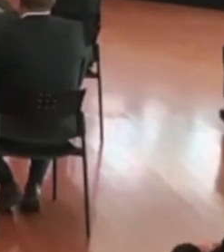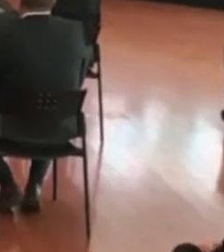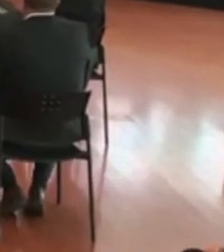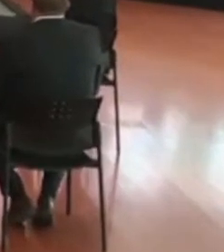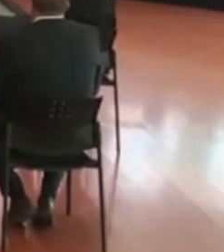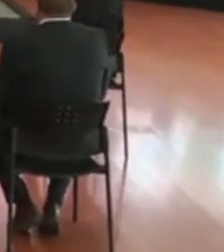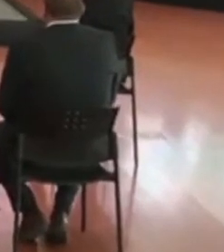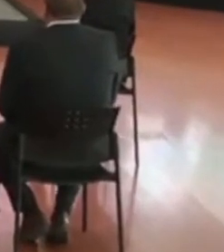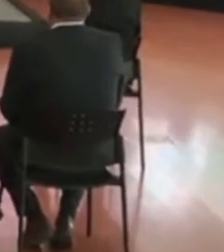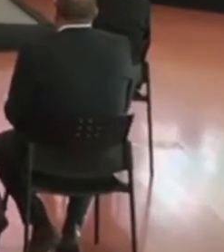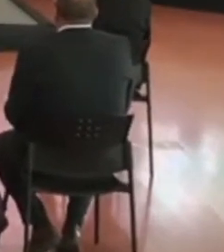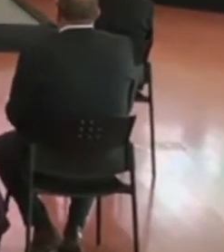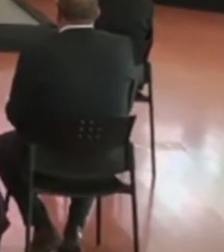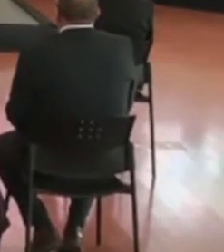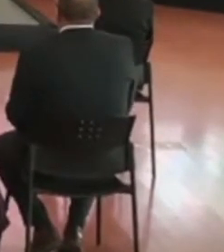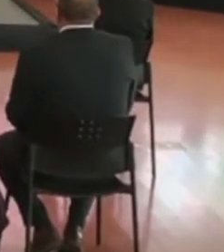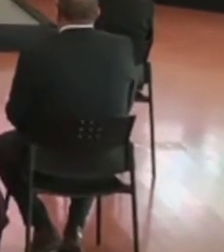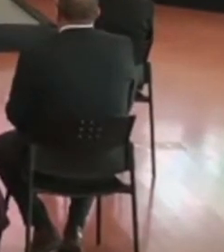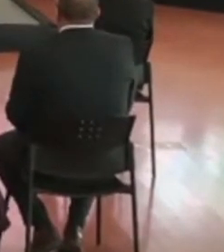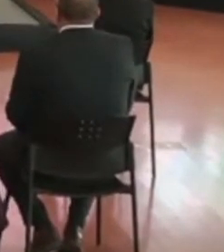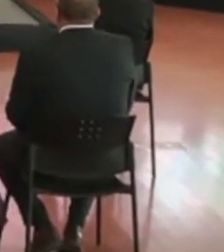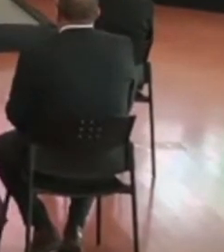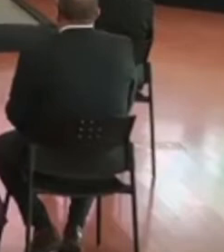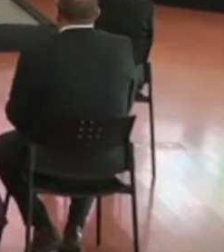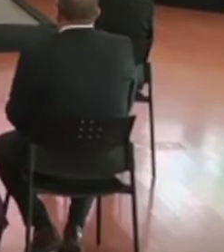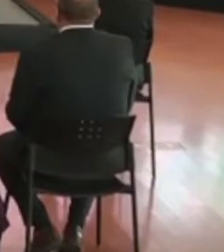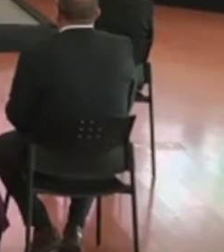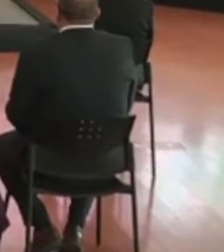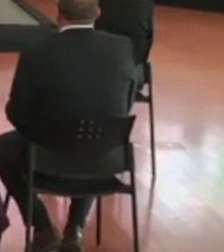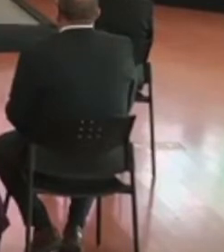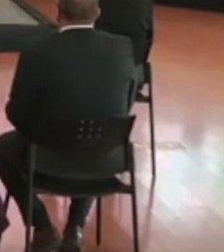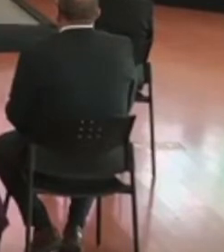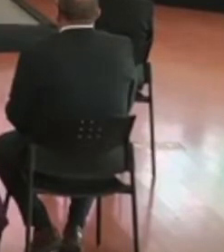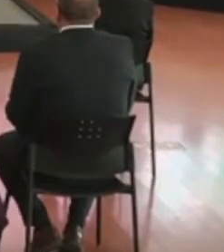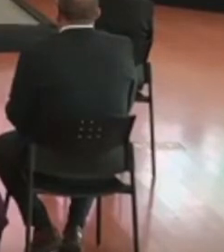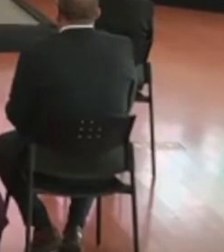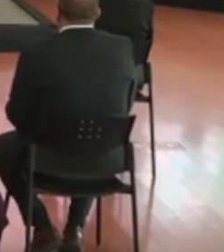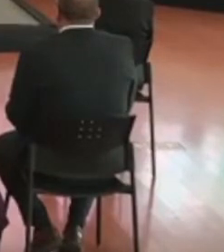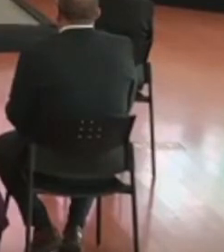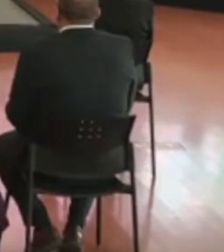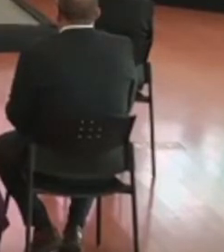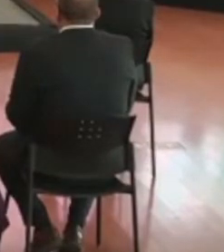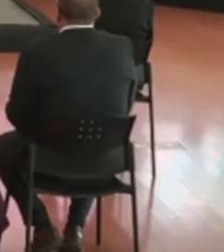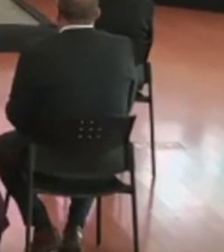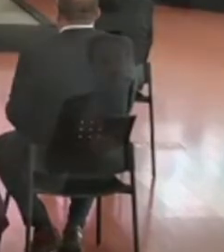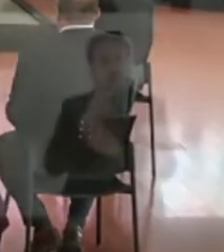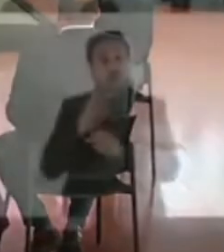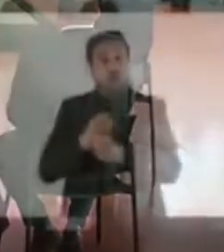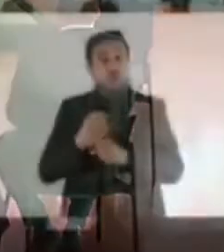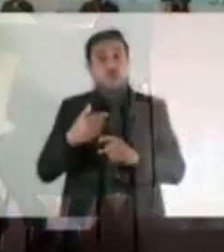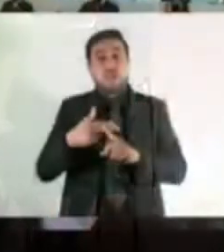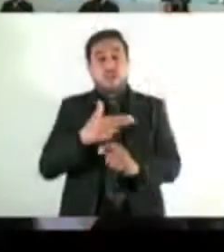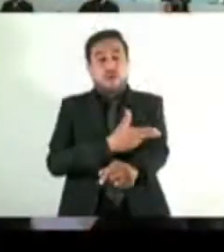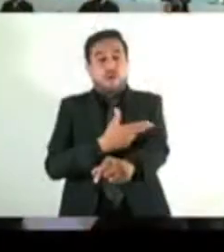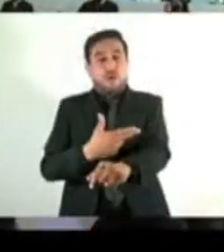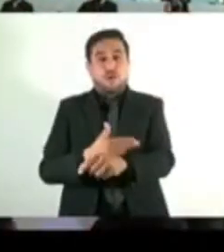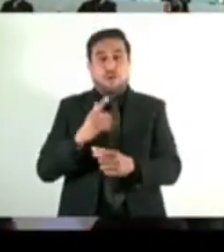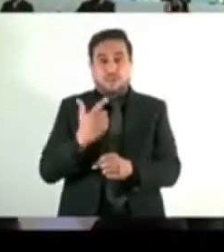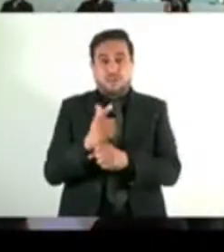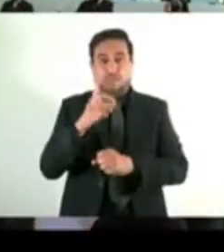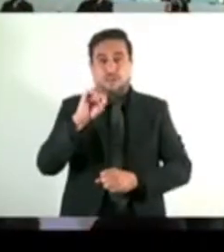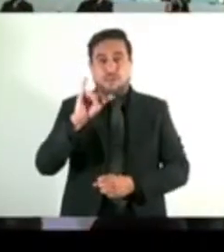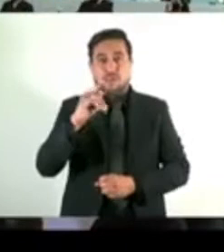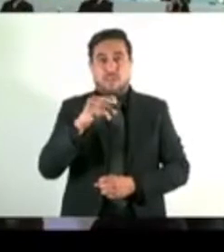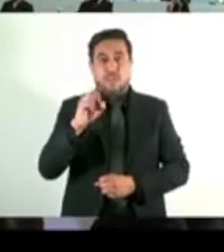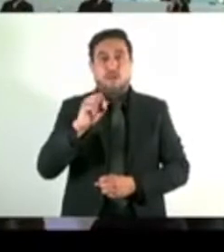Poder Judicial del Estado de Guanajuato, a la que asisten como invitados de honor el licenciado Diego Sinué Rodríguez